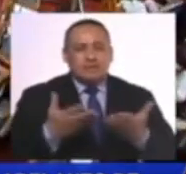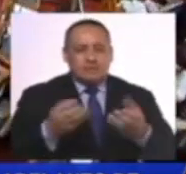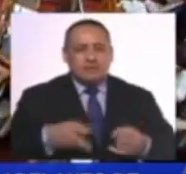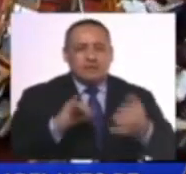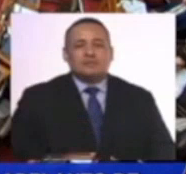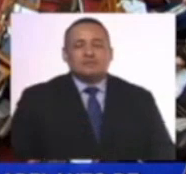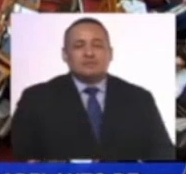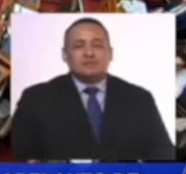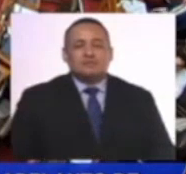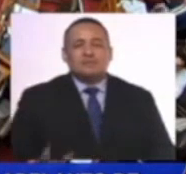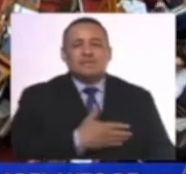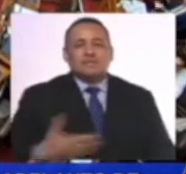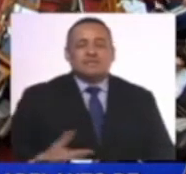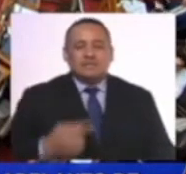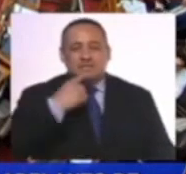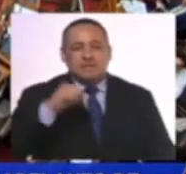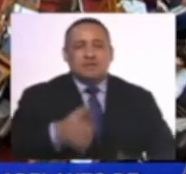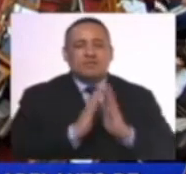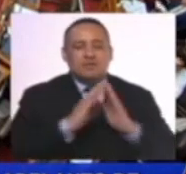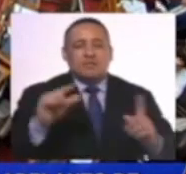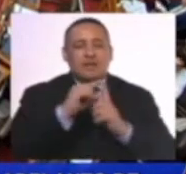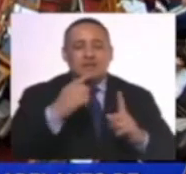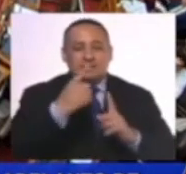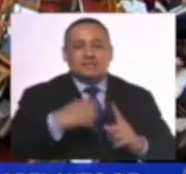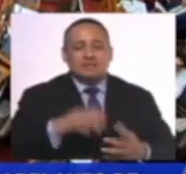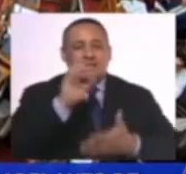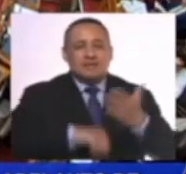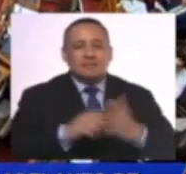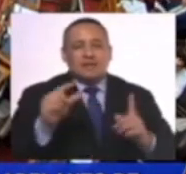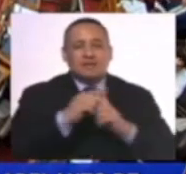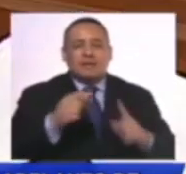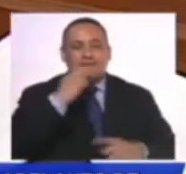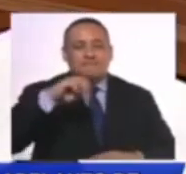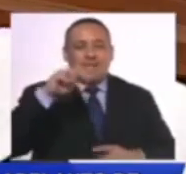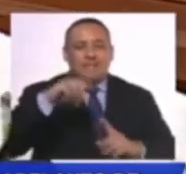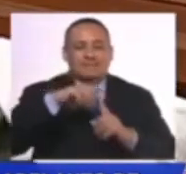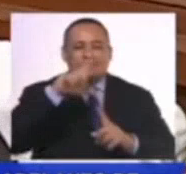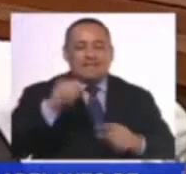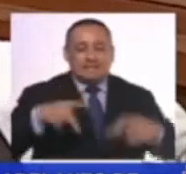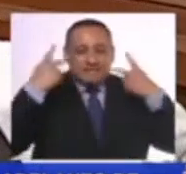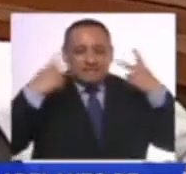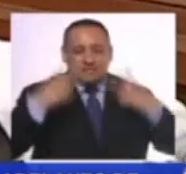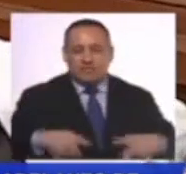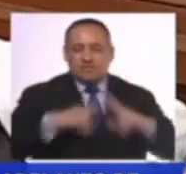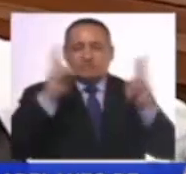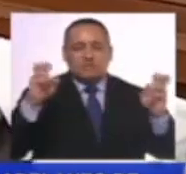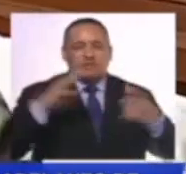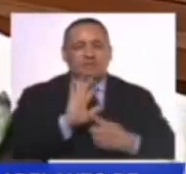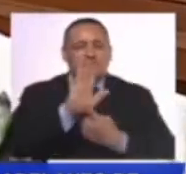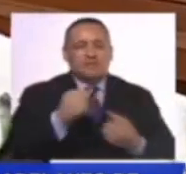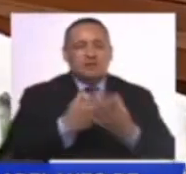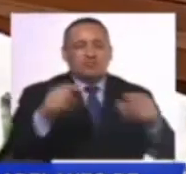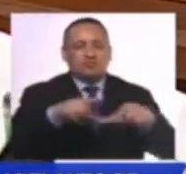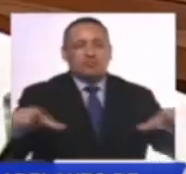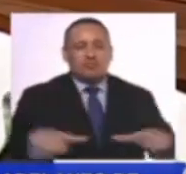hablamos luego. Presidente, sí, para pedir que el congresista Lizarzaburo retire la frase mantel de chifa refiriéndose a un símbolo que representa a muchos